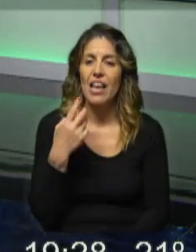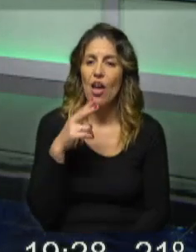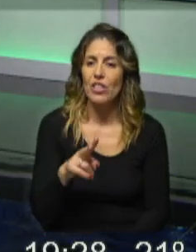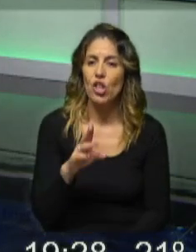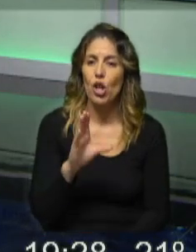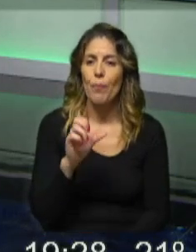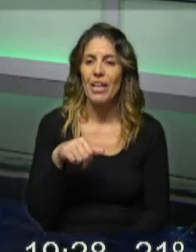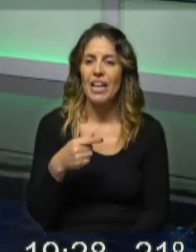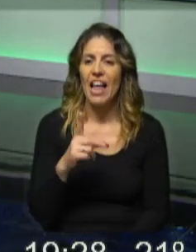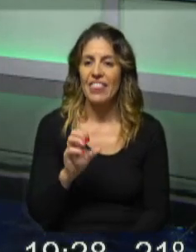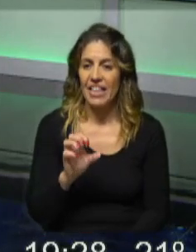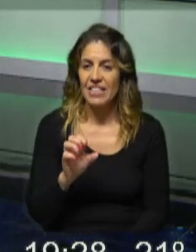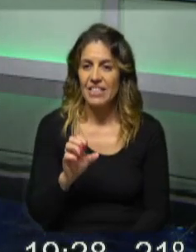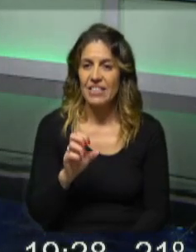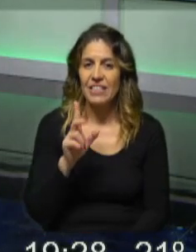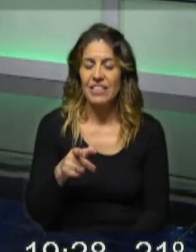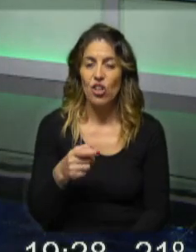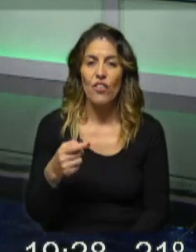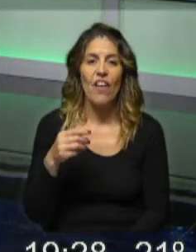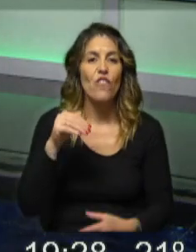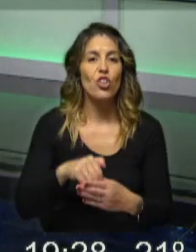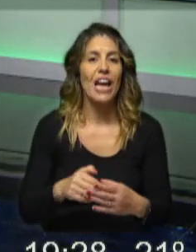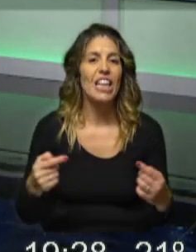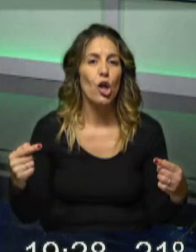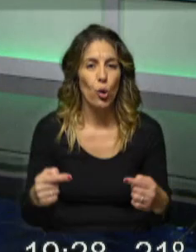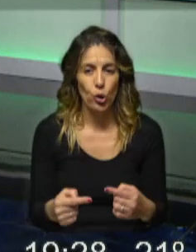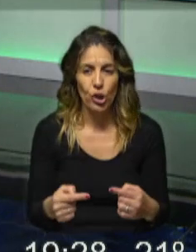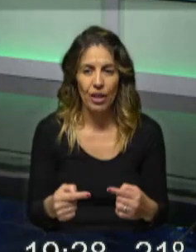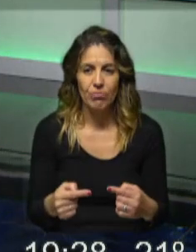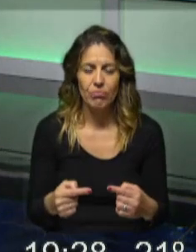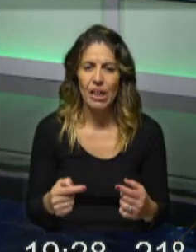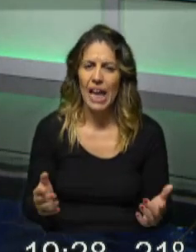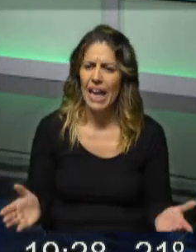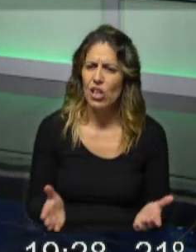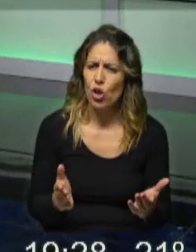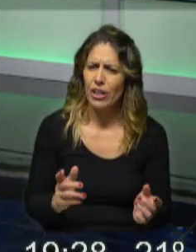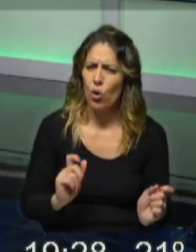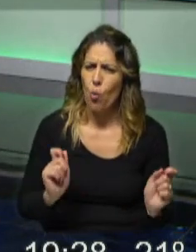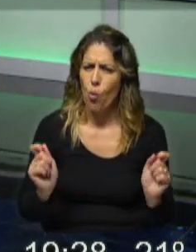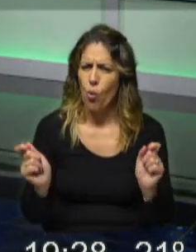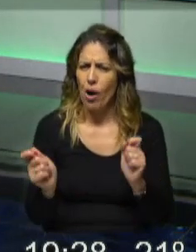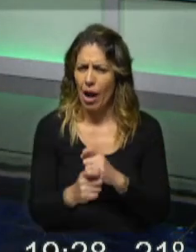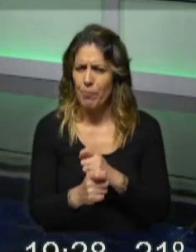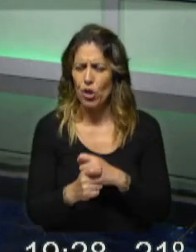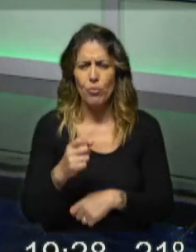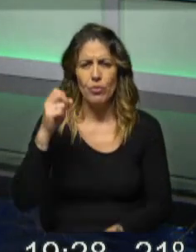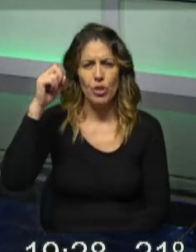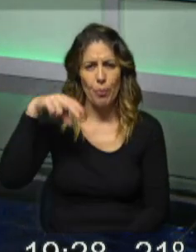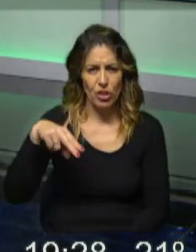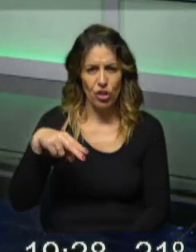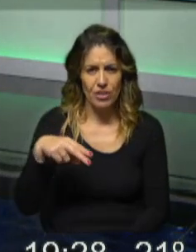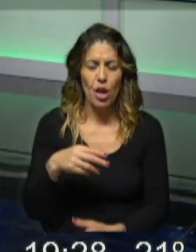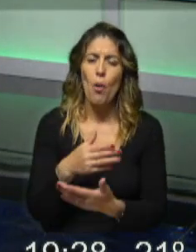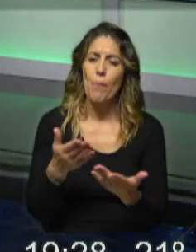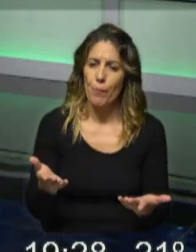de penadés indicando que iba a votar en contra del proyecto Y eso generó un cambio en los posicionamientos porque